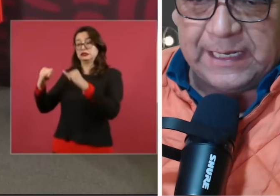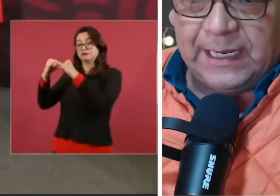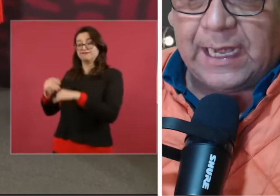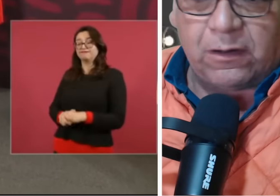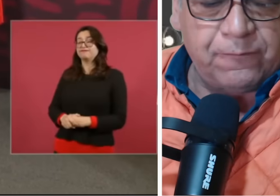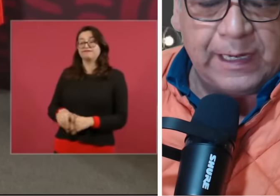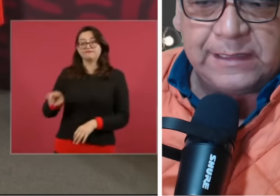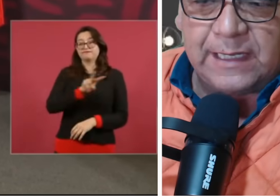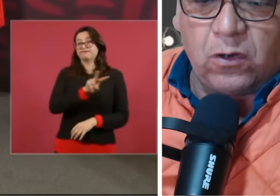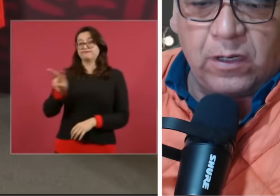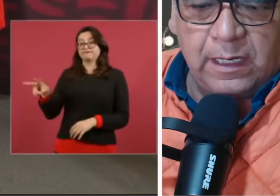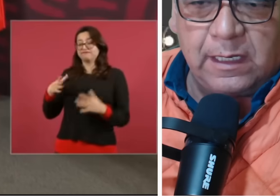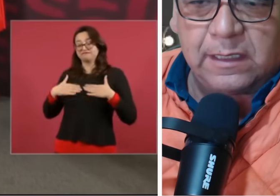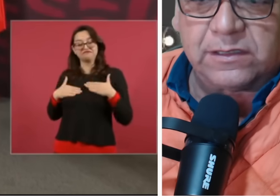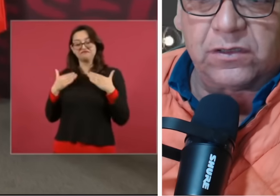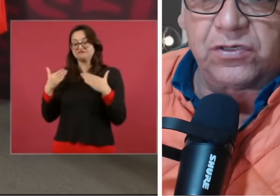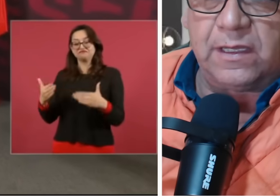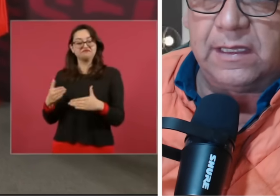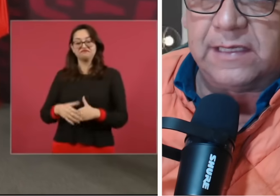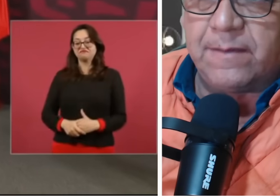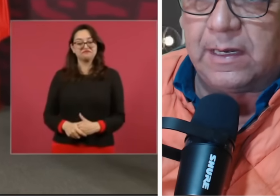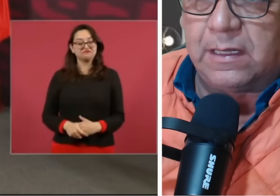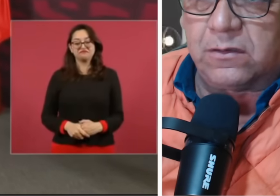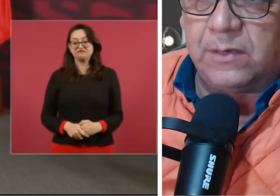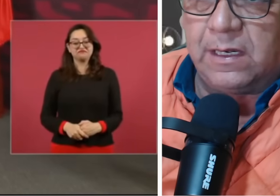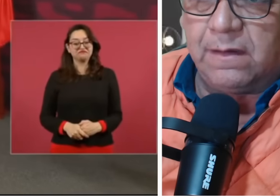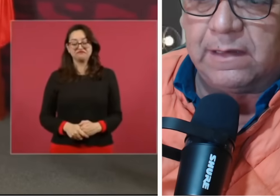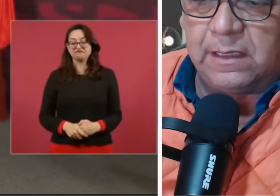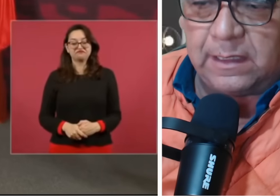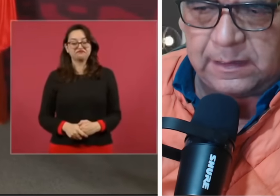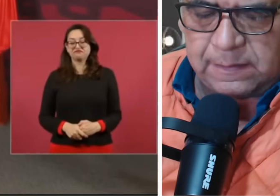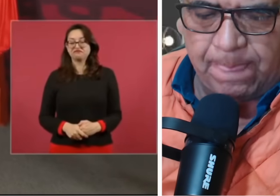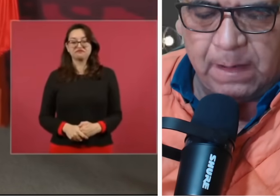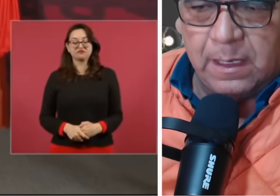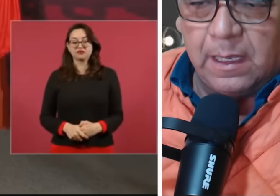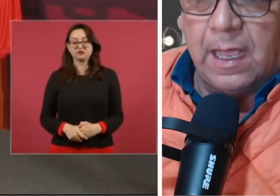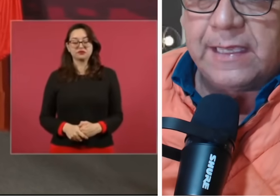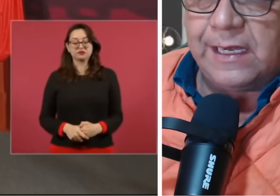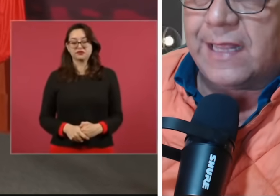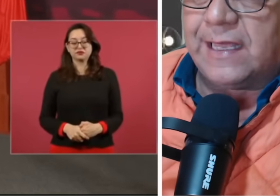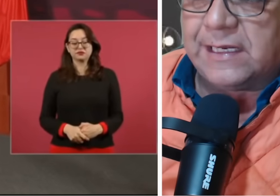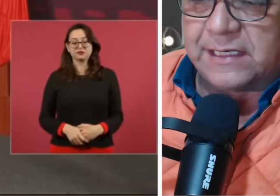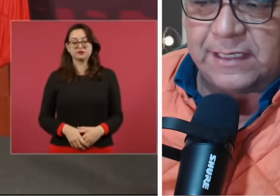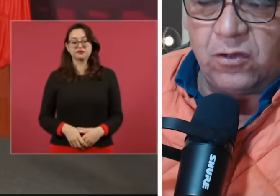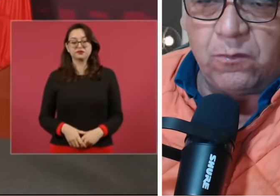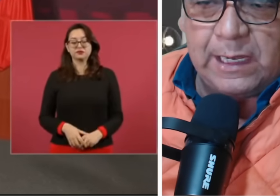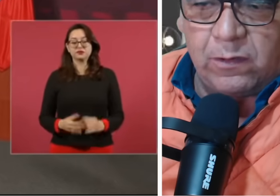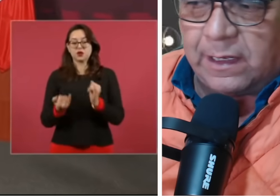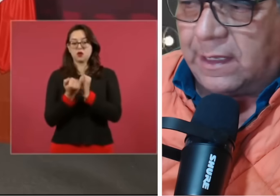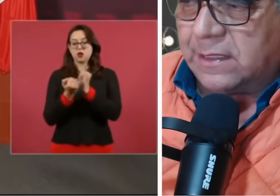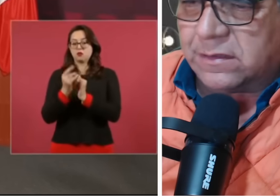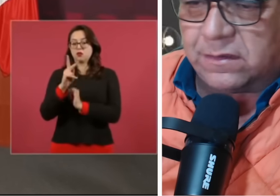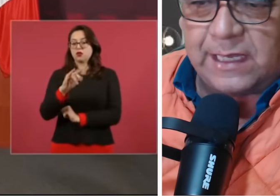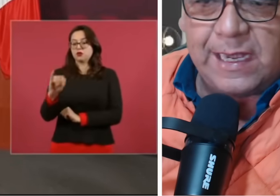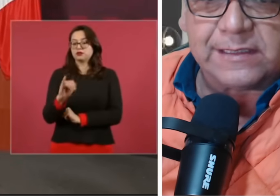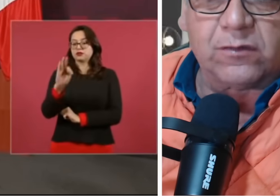Vamos a ir a la conferencia hoy, 18 de diciembre del 2023. Ayer la derecha se dio vuelo en las